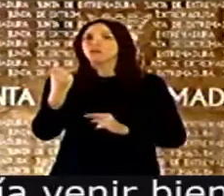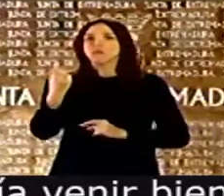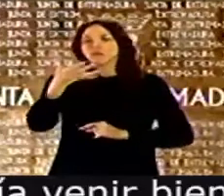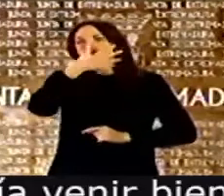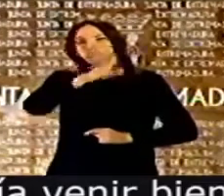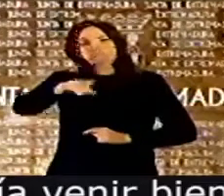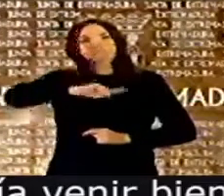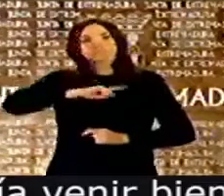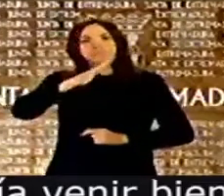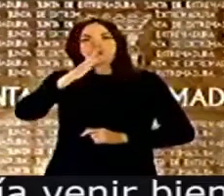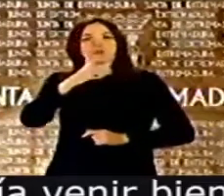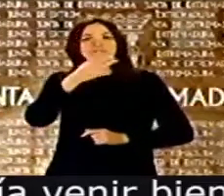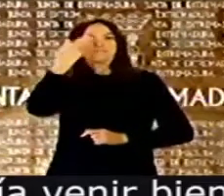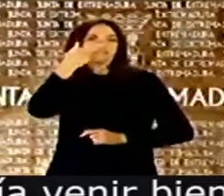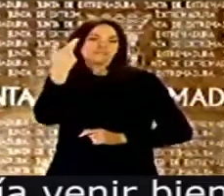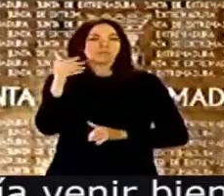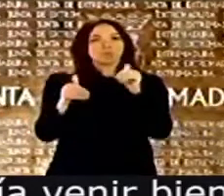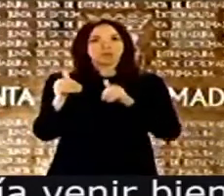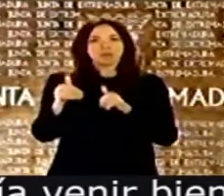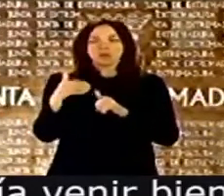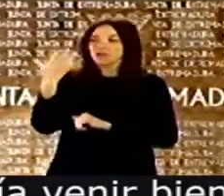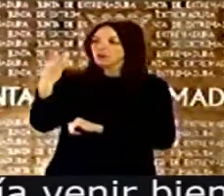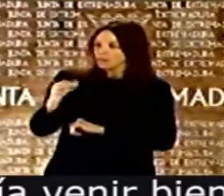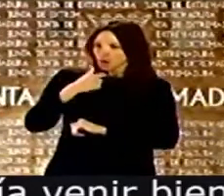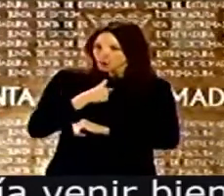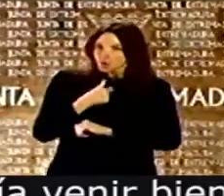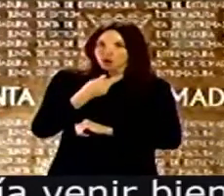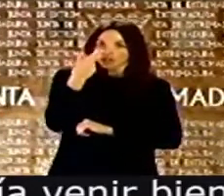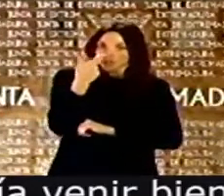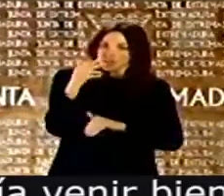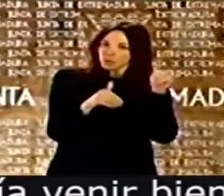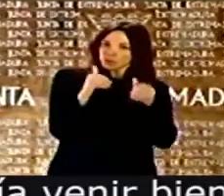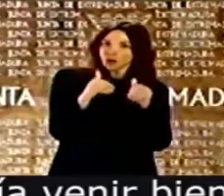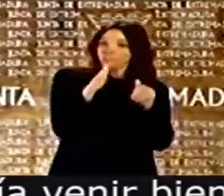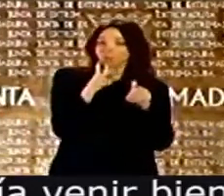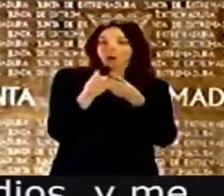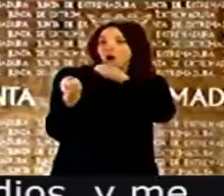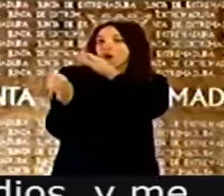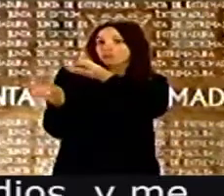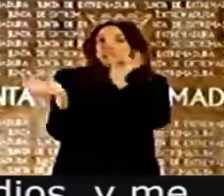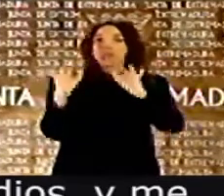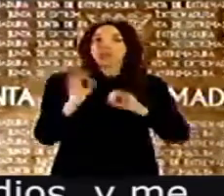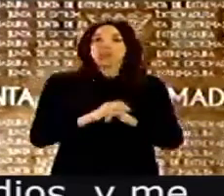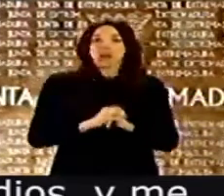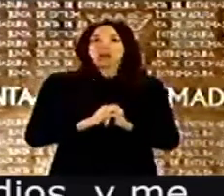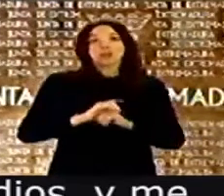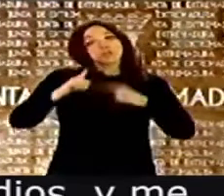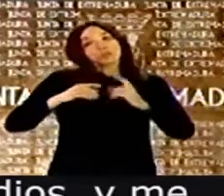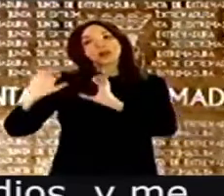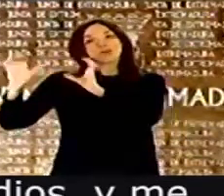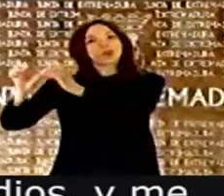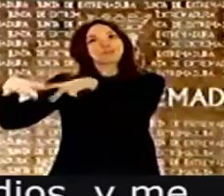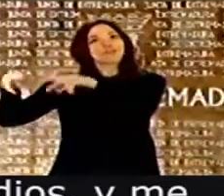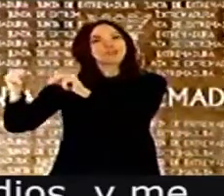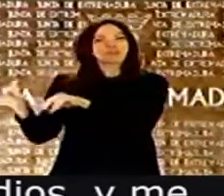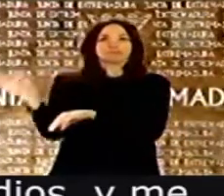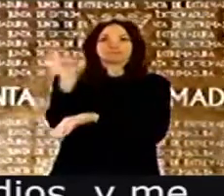el que convoca sin medios discretamente es el que tiene interés electoral. Y los que vienen a la reunión y dan ruedas de prensa no la tienen. Claro, esto parece un